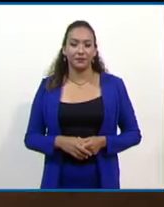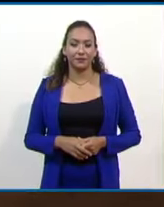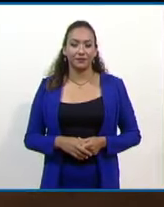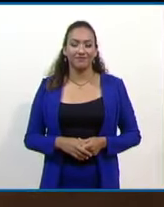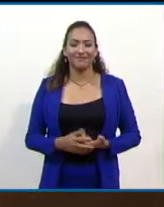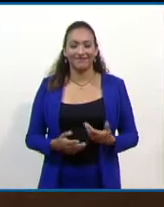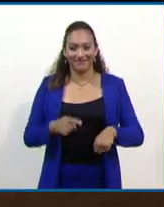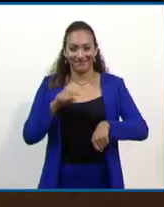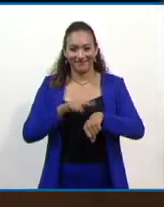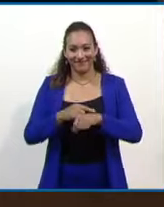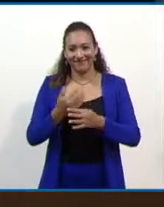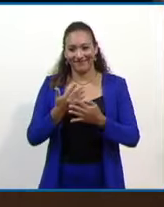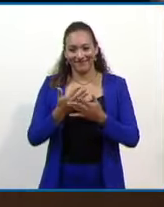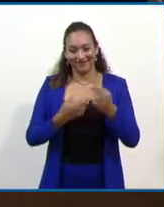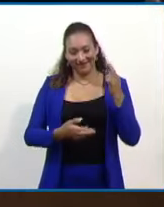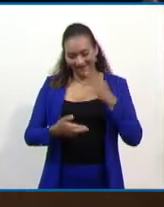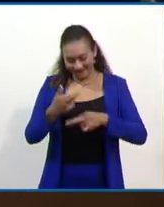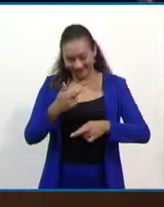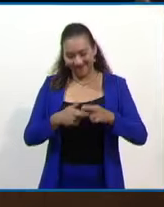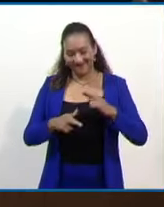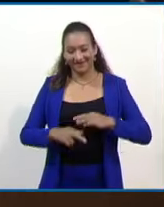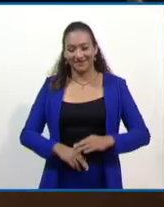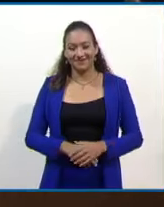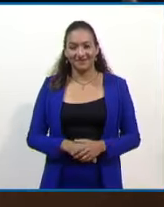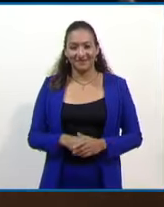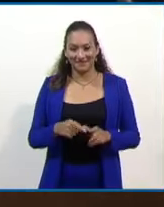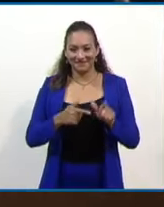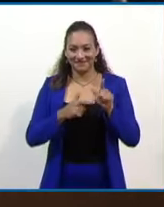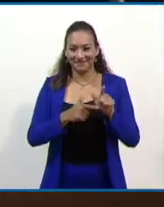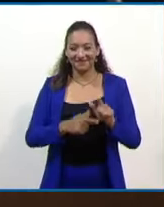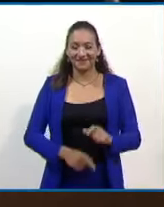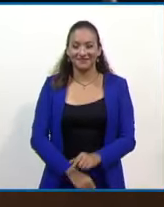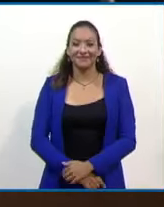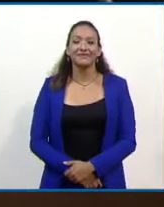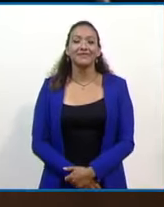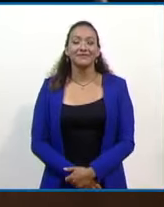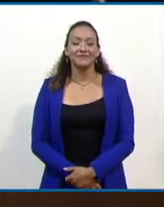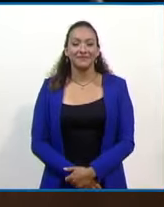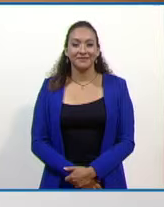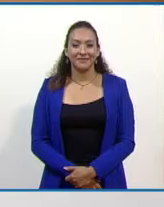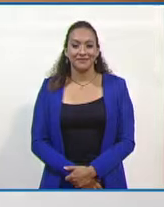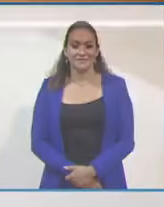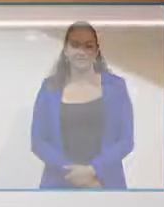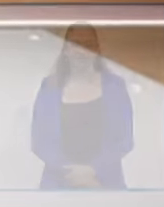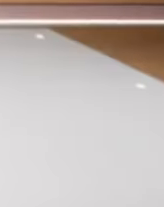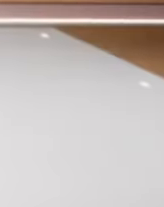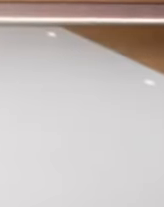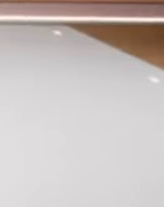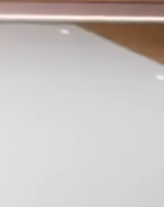Es momento de hacer una nueva pausa, pero regresamos con más noticias a Semanario Judicial.